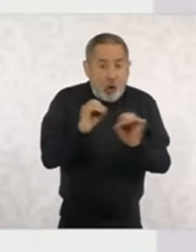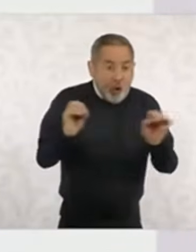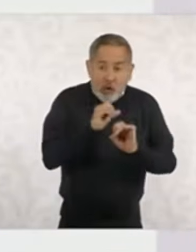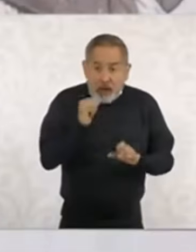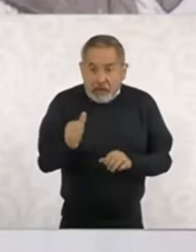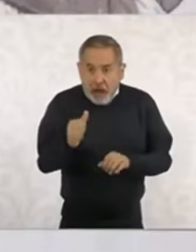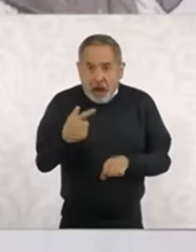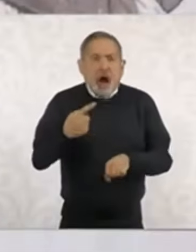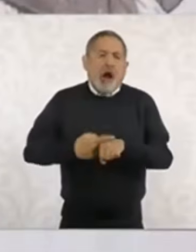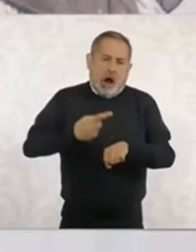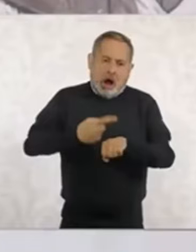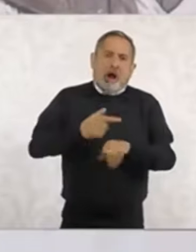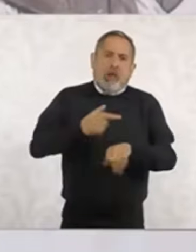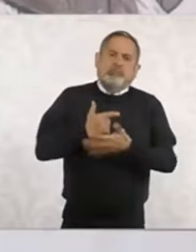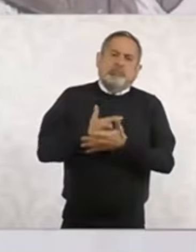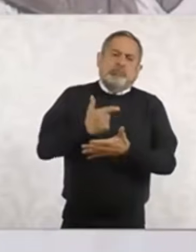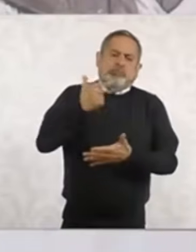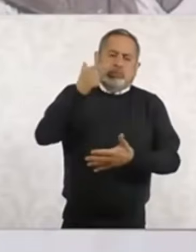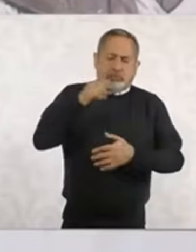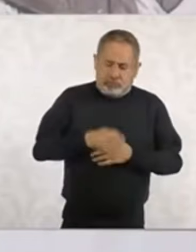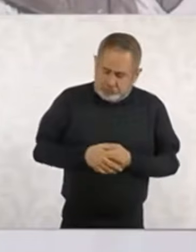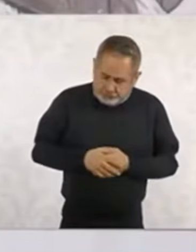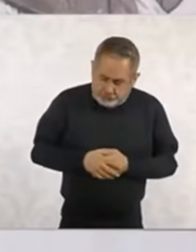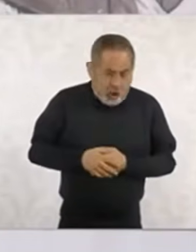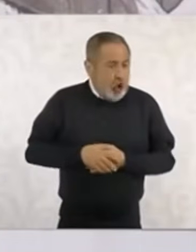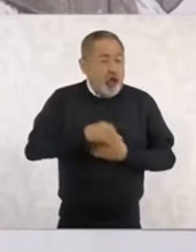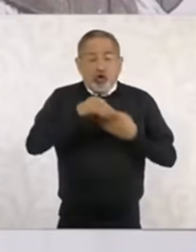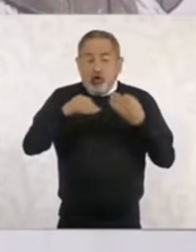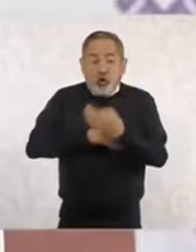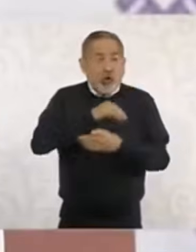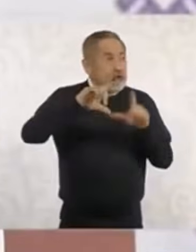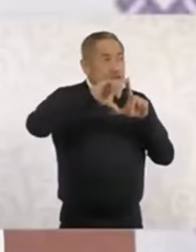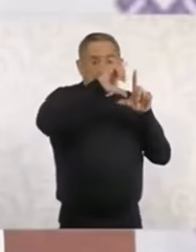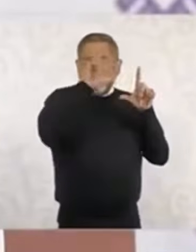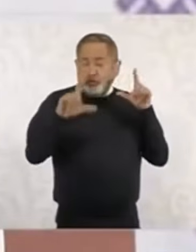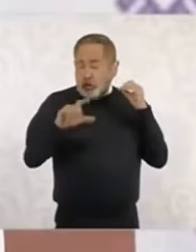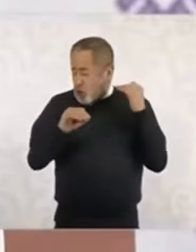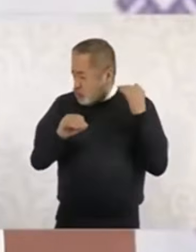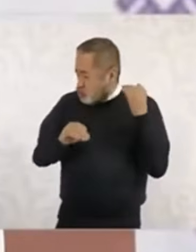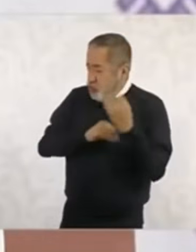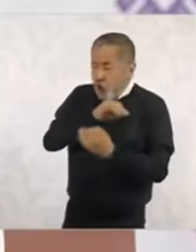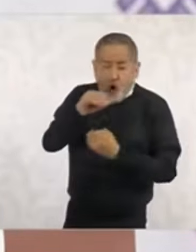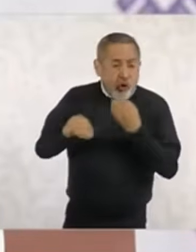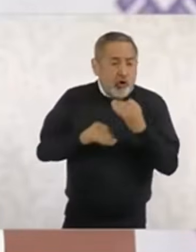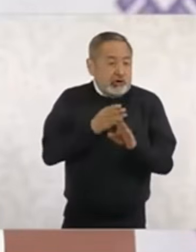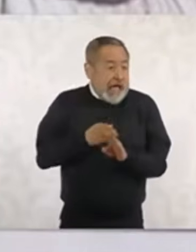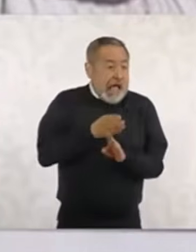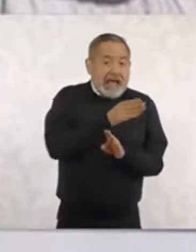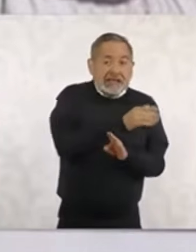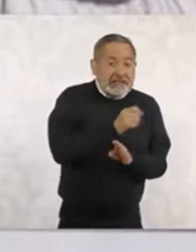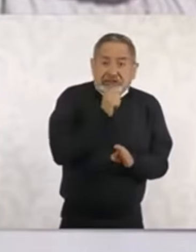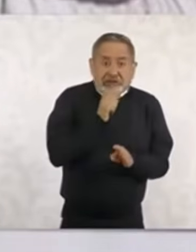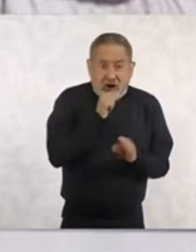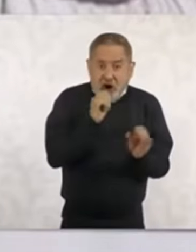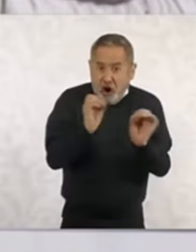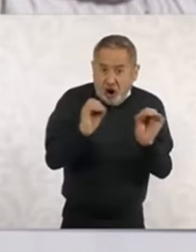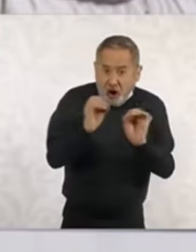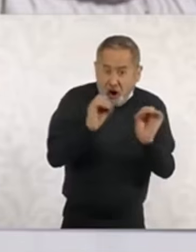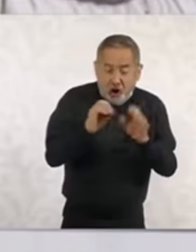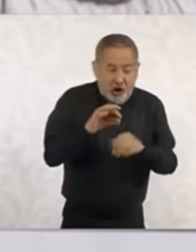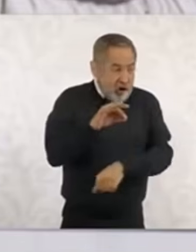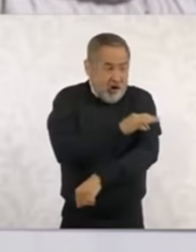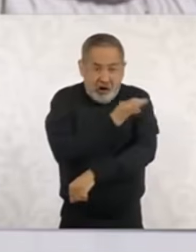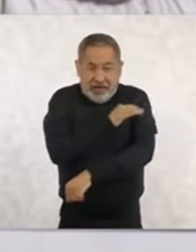gravedad. Entonces, todas las niñas y niños del país que no se han vacunado, o sea, que no